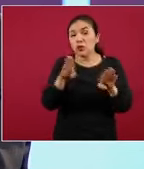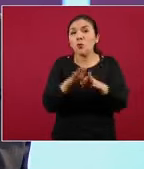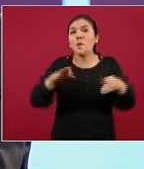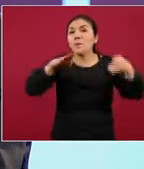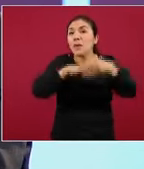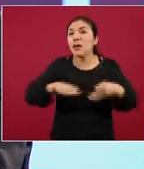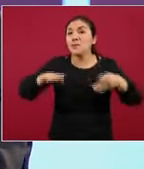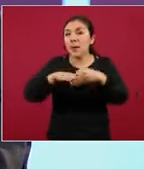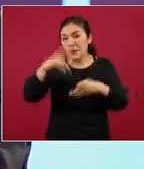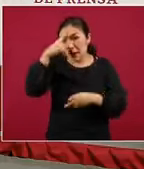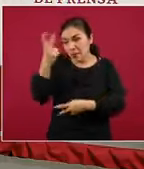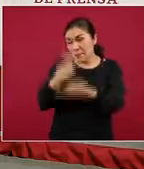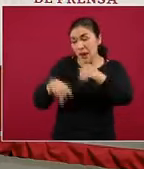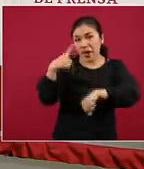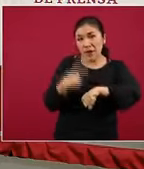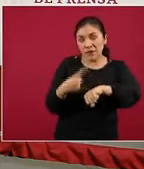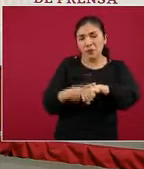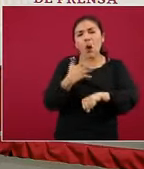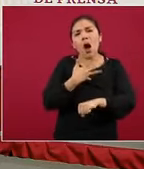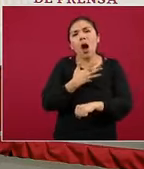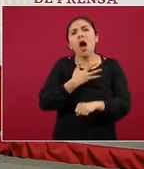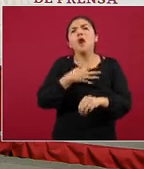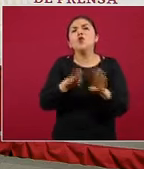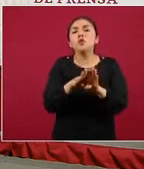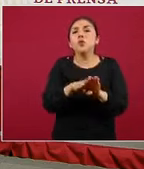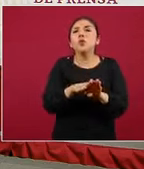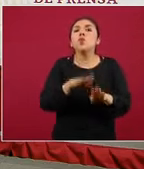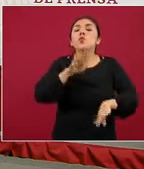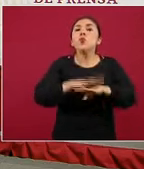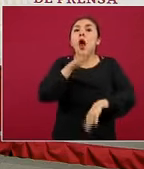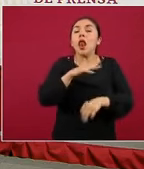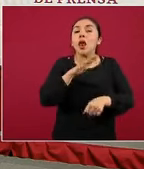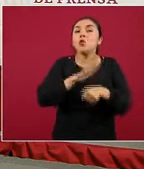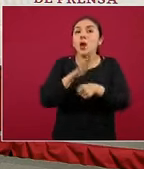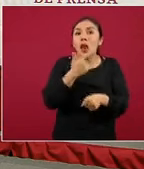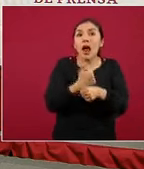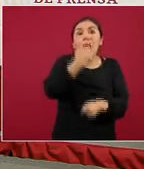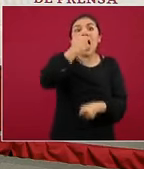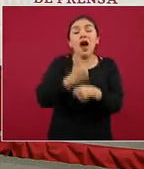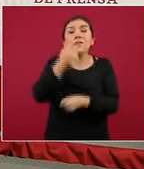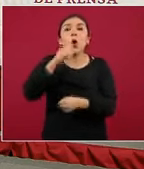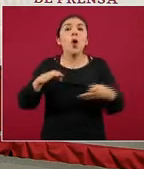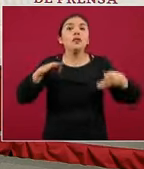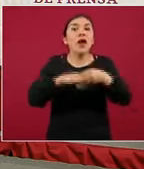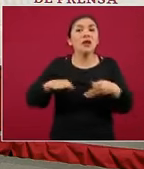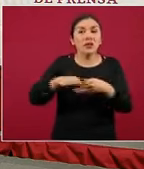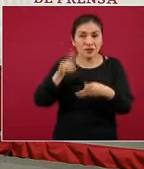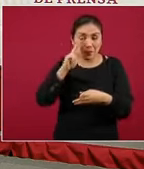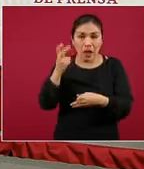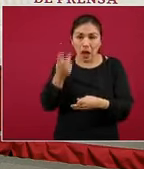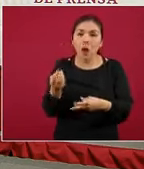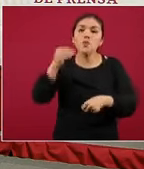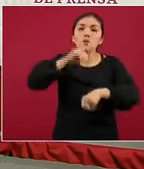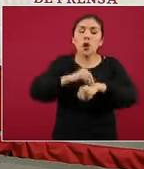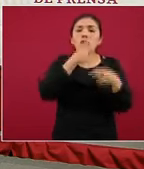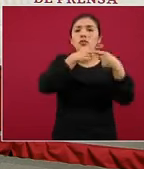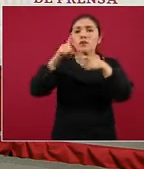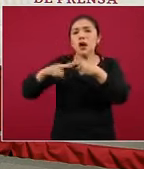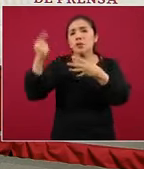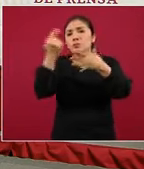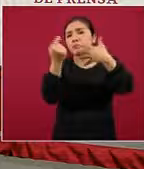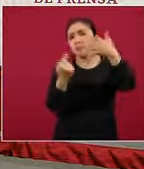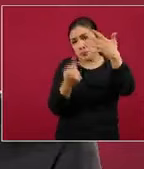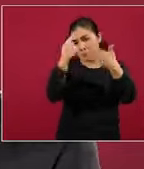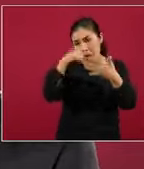ocurrencia de los casos, hay una dimensión de intensidad y otra de tendencia. Entonces, esto compone los distintos